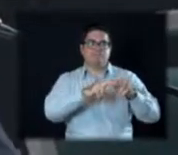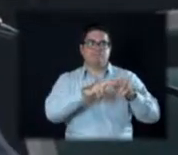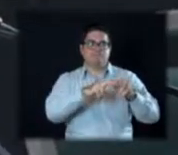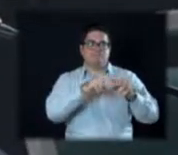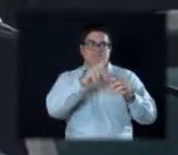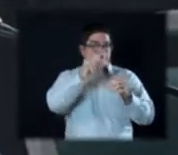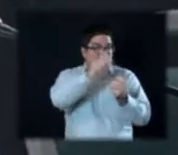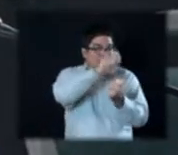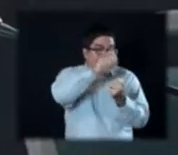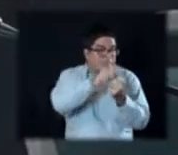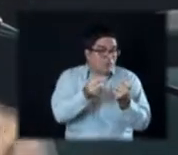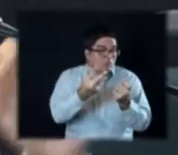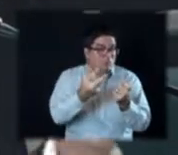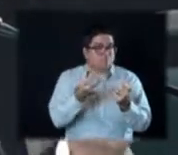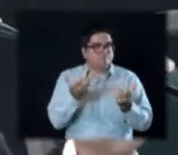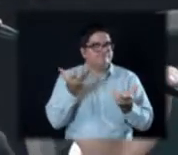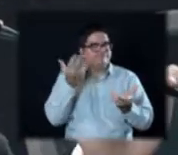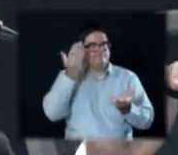sé exactamente cuánto es.